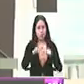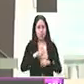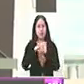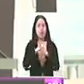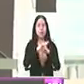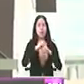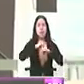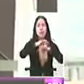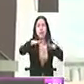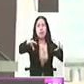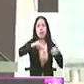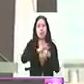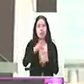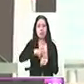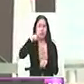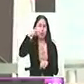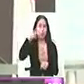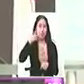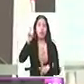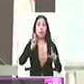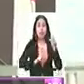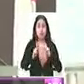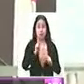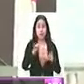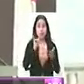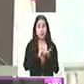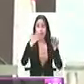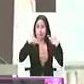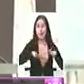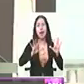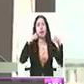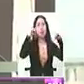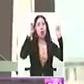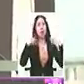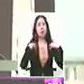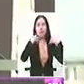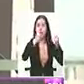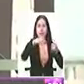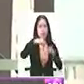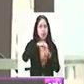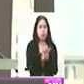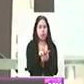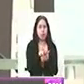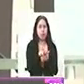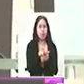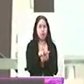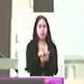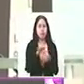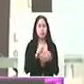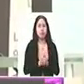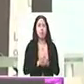personas que pasaron por el COVID, que lograron vencer, que tuvieron que llegar a